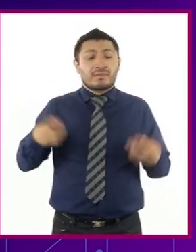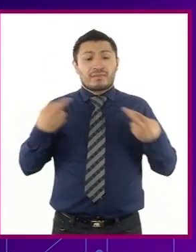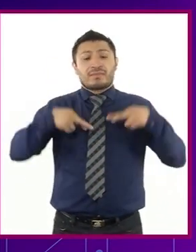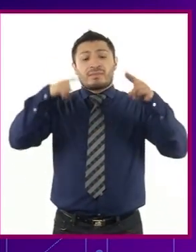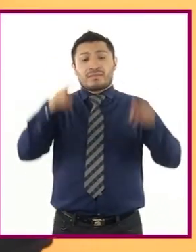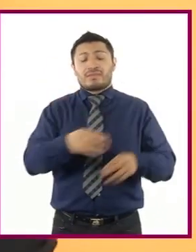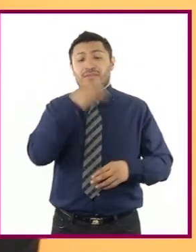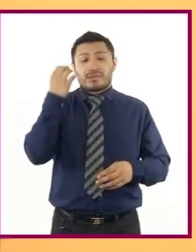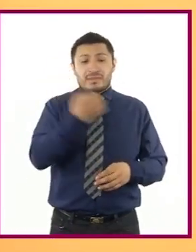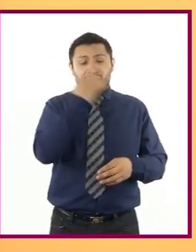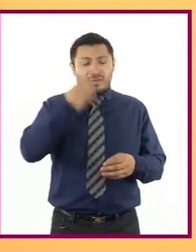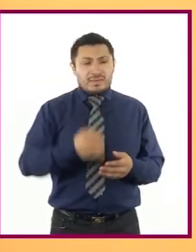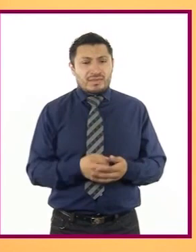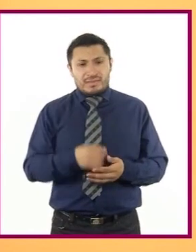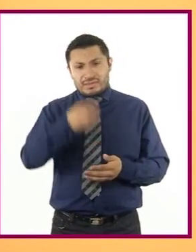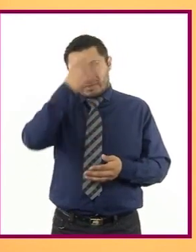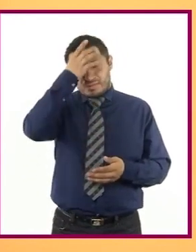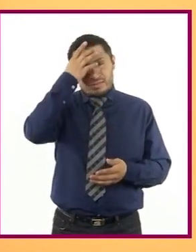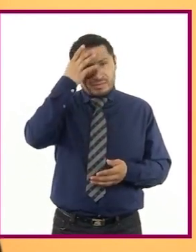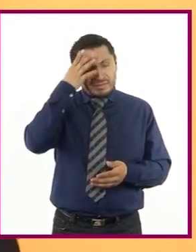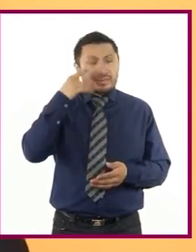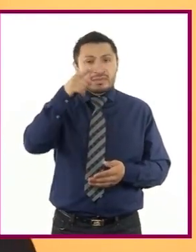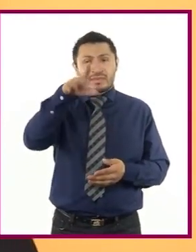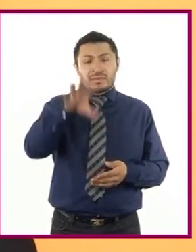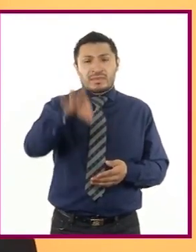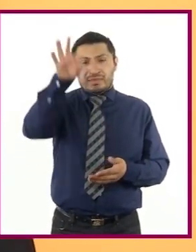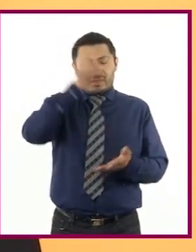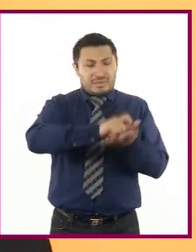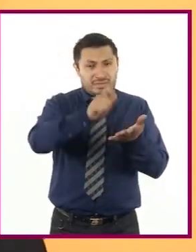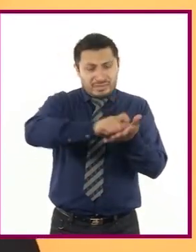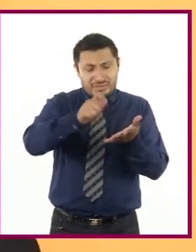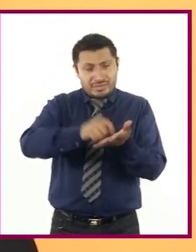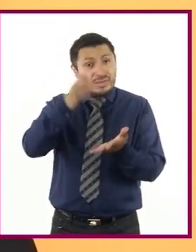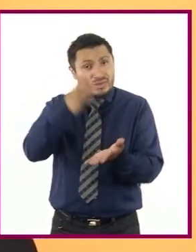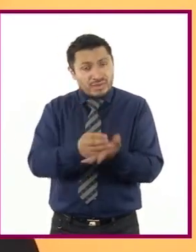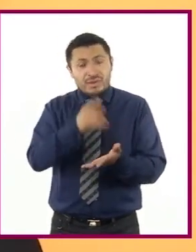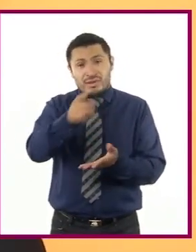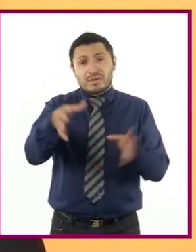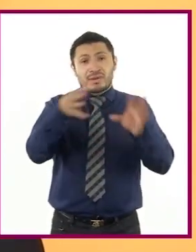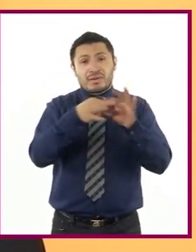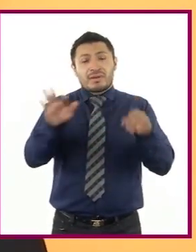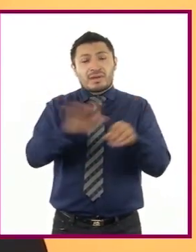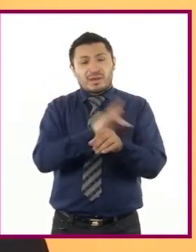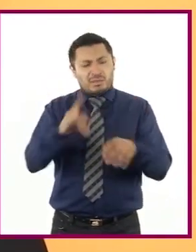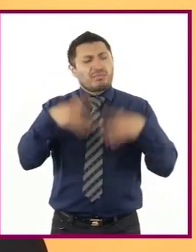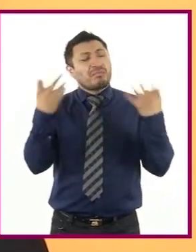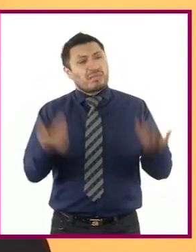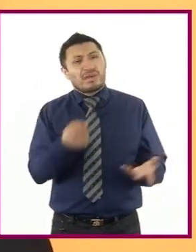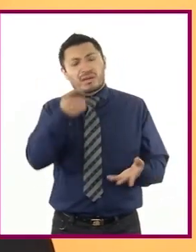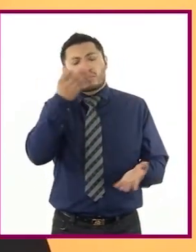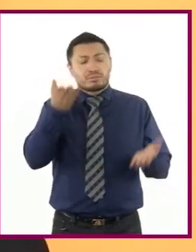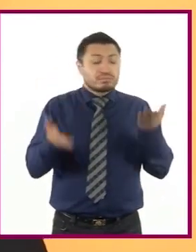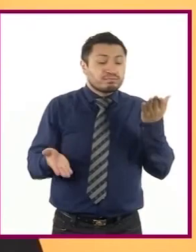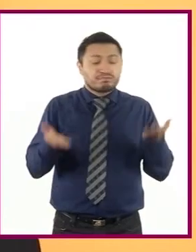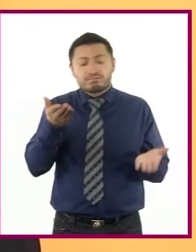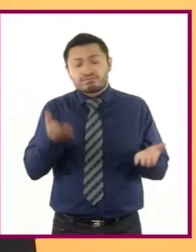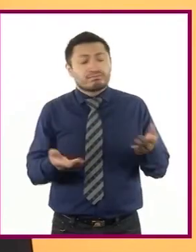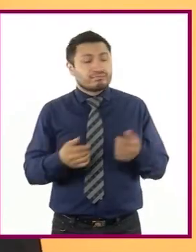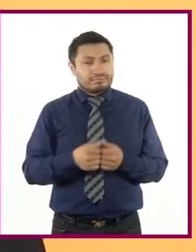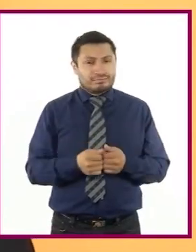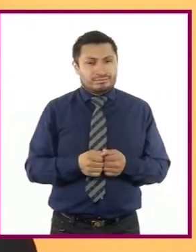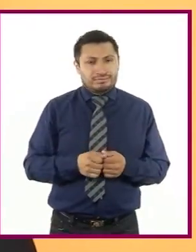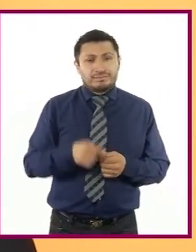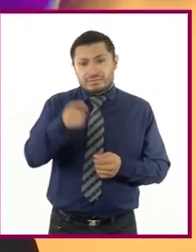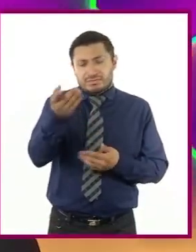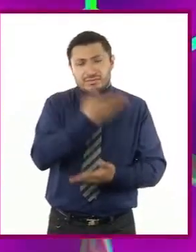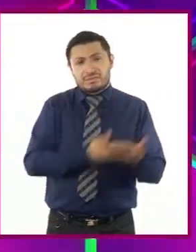escuela. Escriban su selección en su cuaderno, argumenten su respuesta y comparen a la distancia sus argumentos con los de